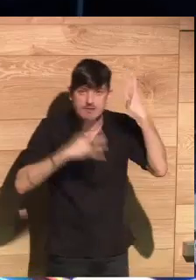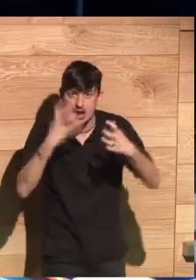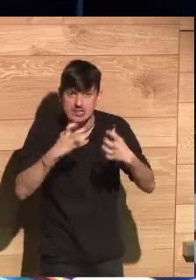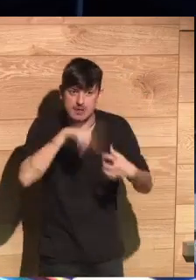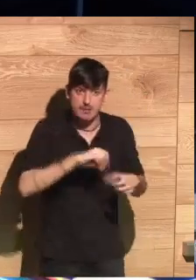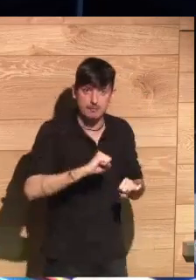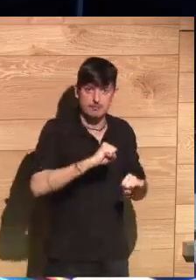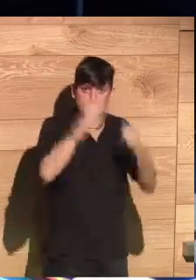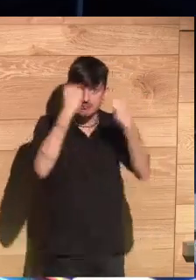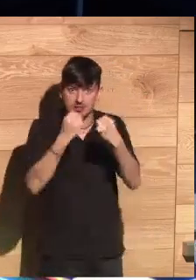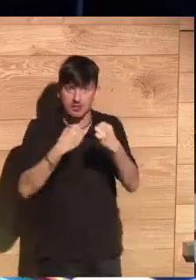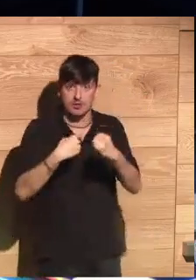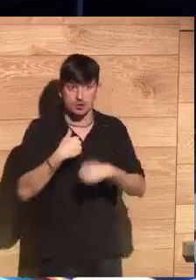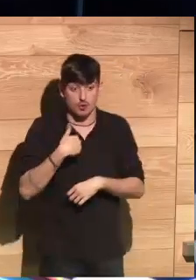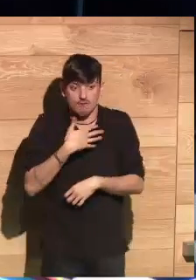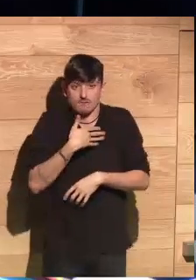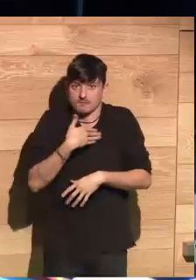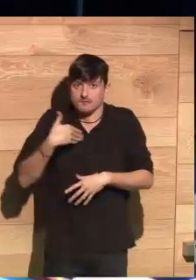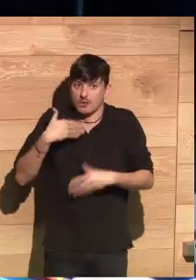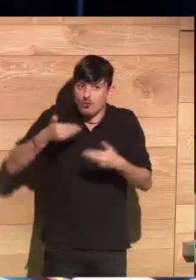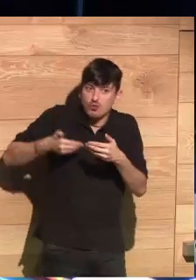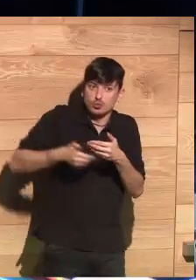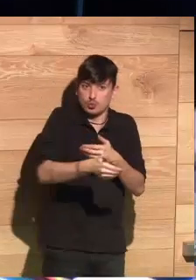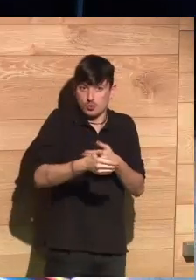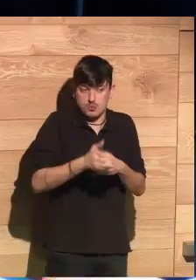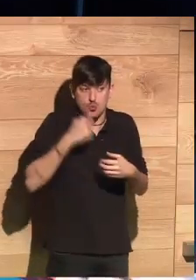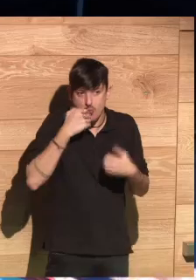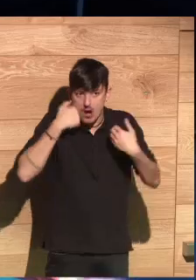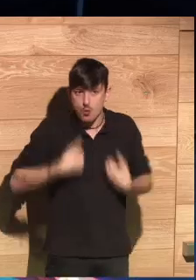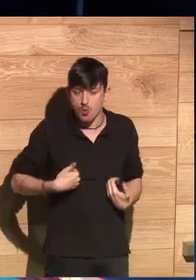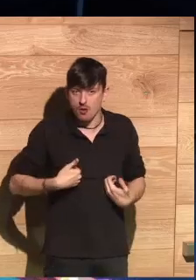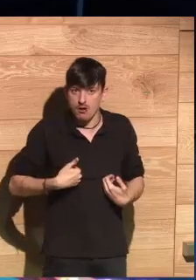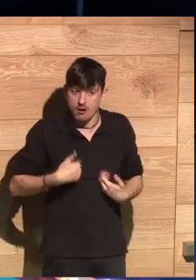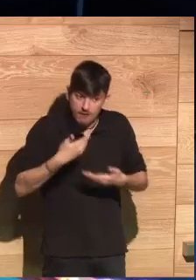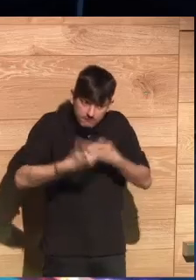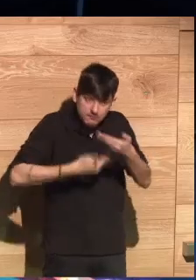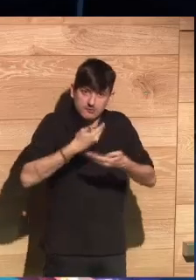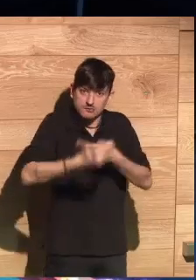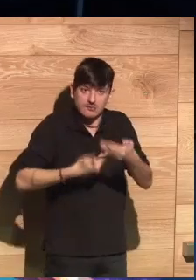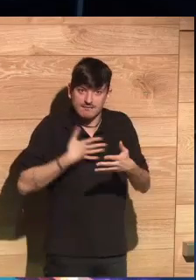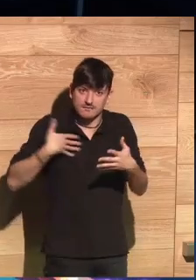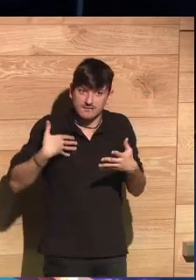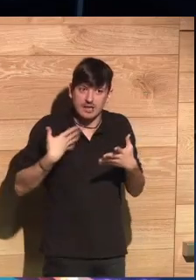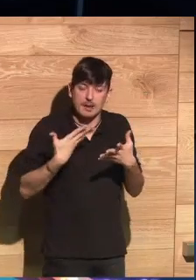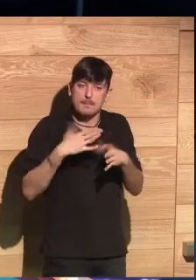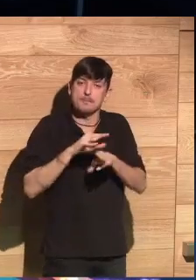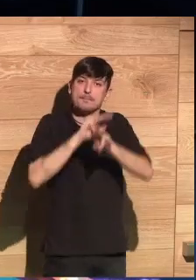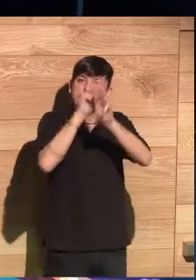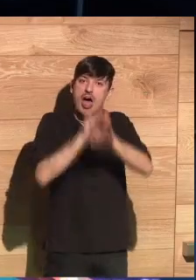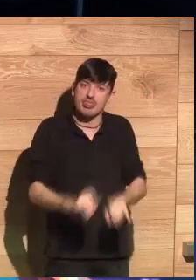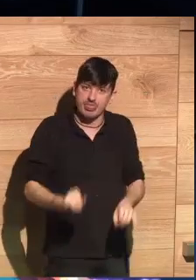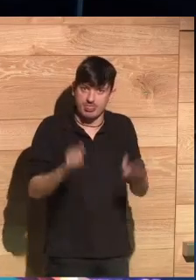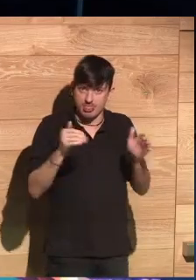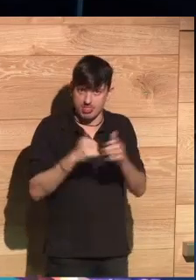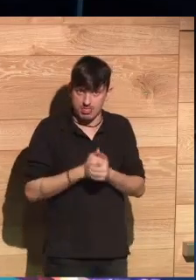¿no? Yo quiero creer que el ser humano va a aspirar a la concordia, que eso es un grado más